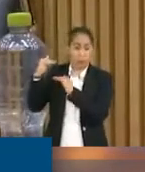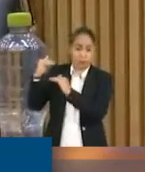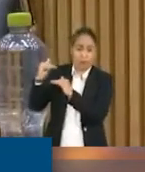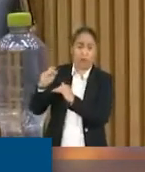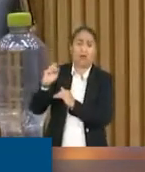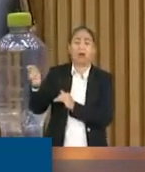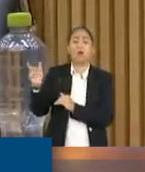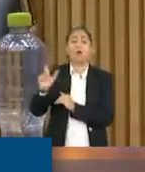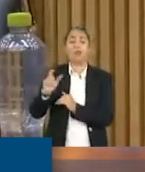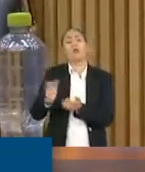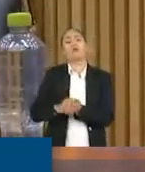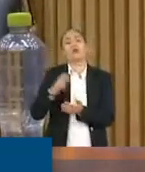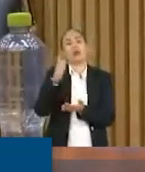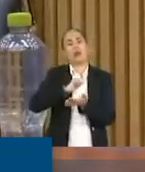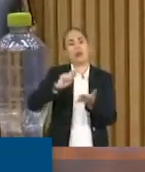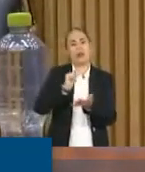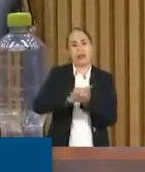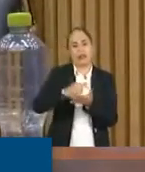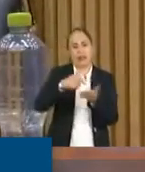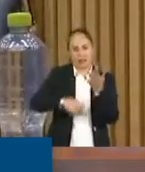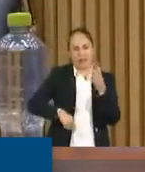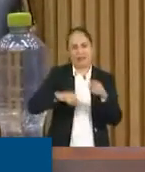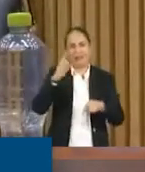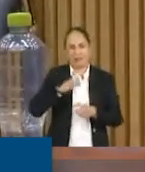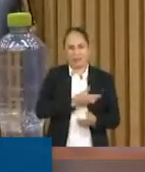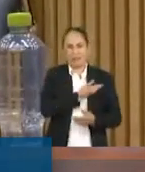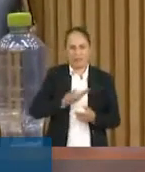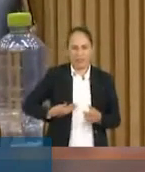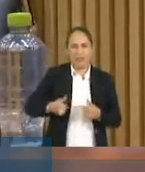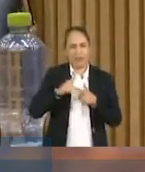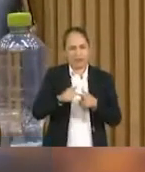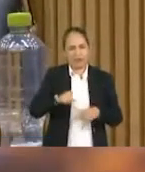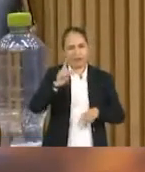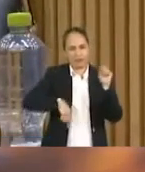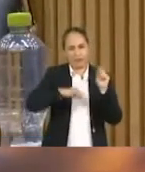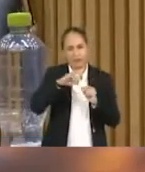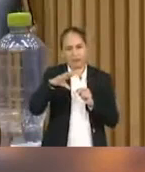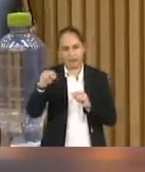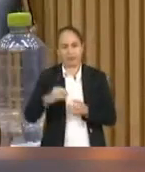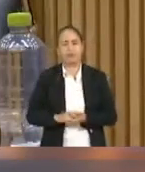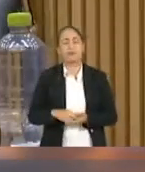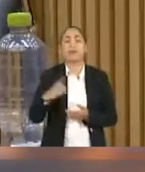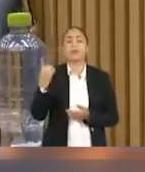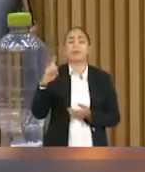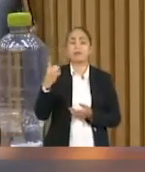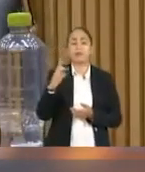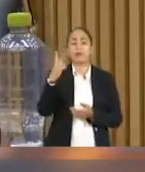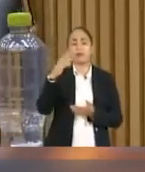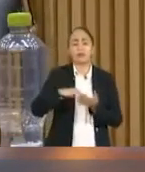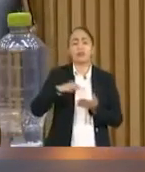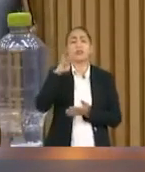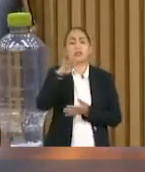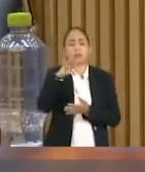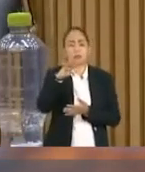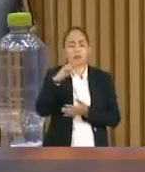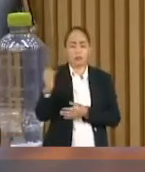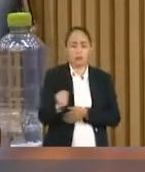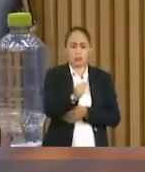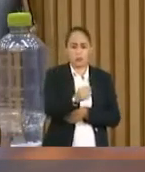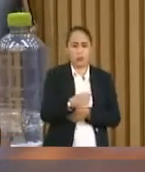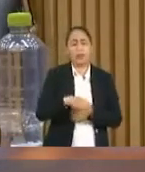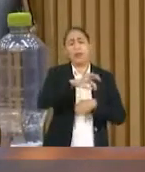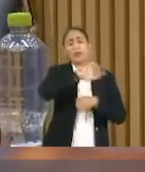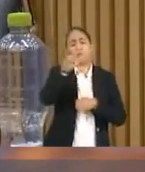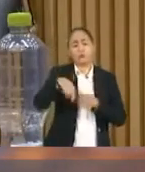la Constitución y la ley y a pretender pues que las normas no nos aplican a algunos y a otros sí. Pues se